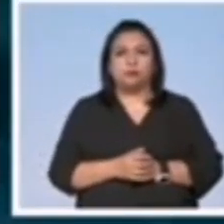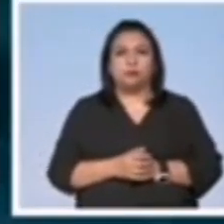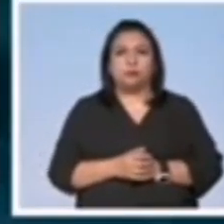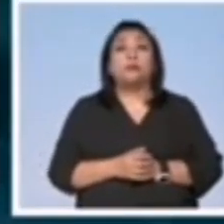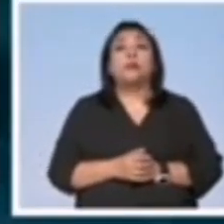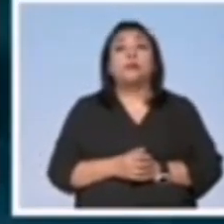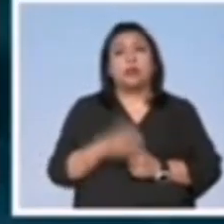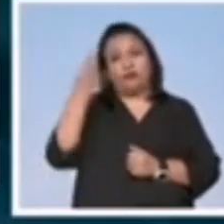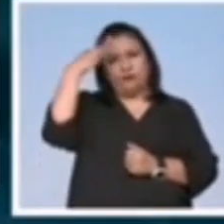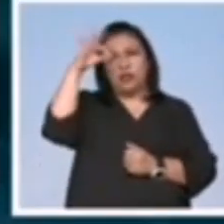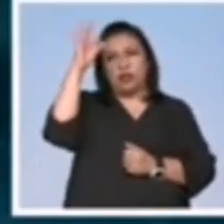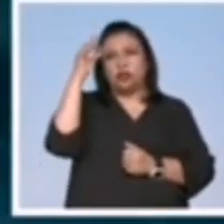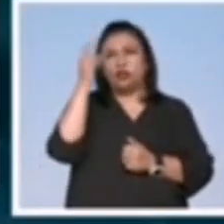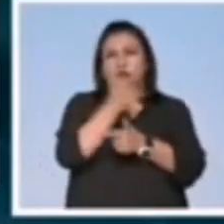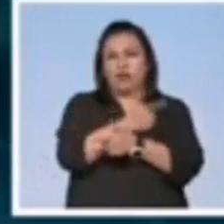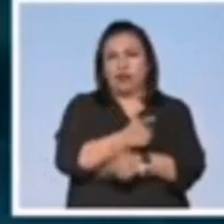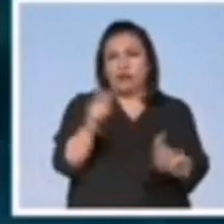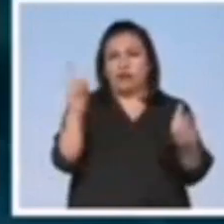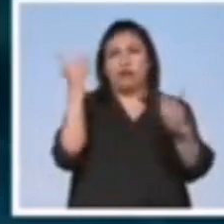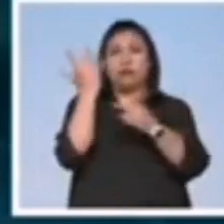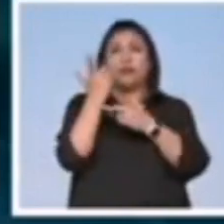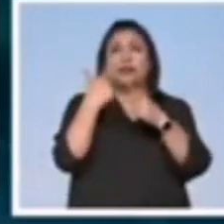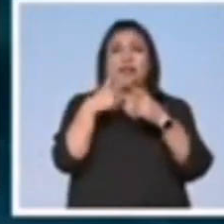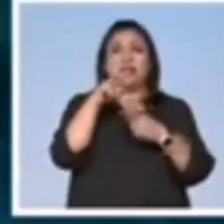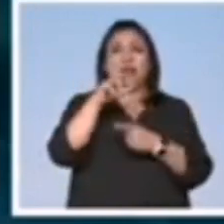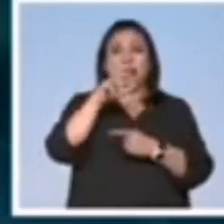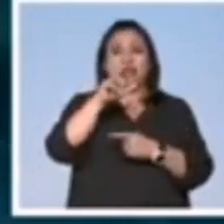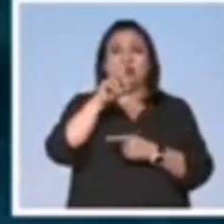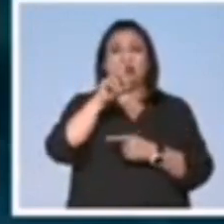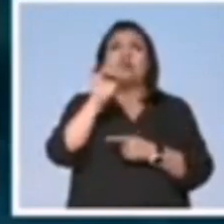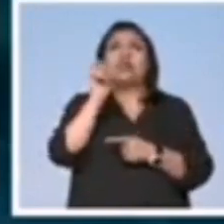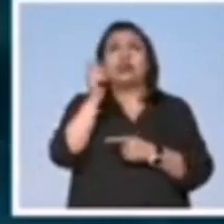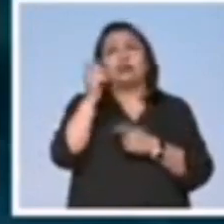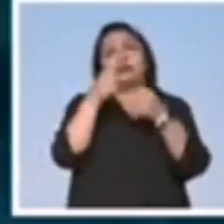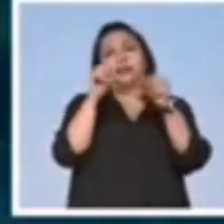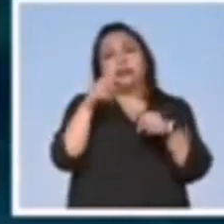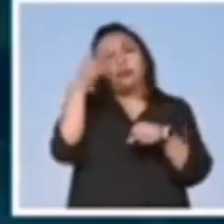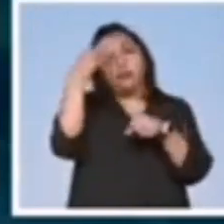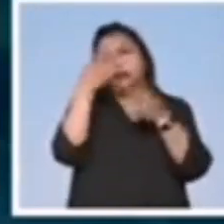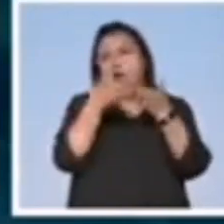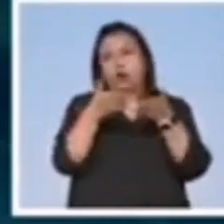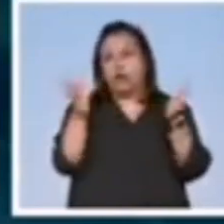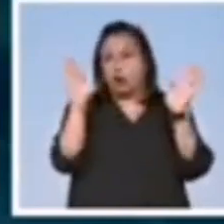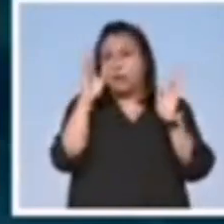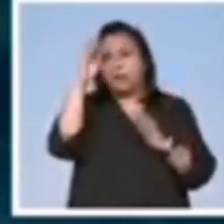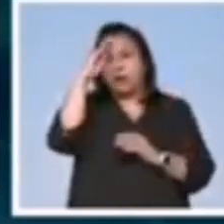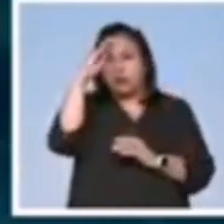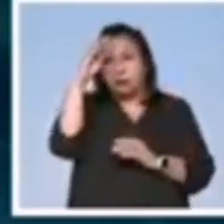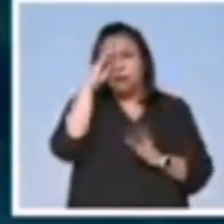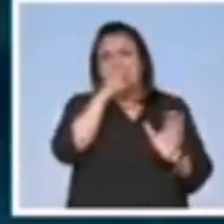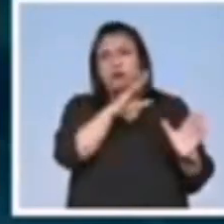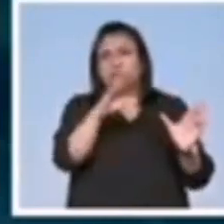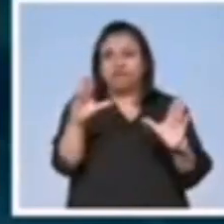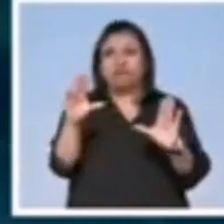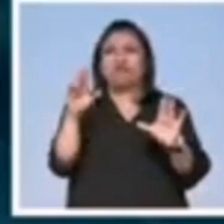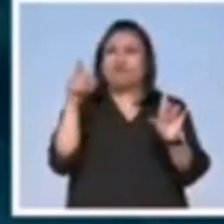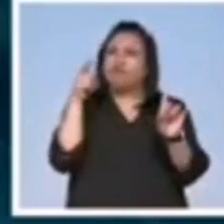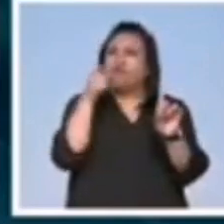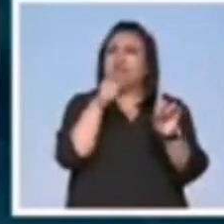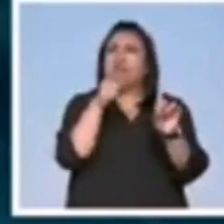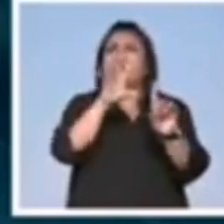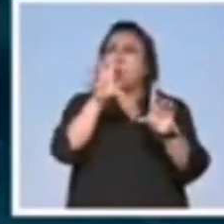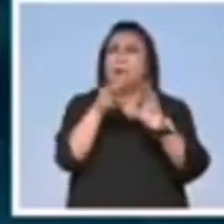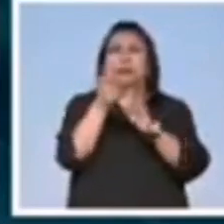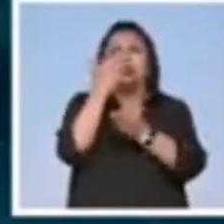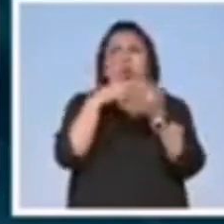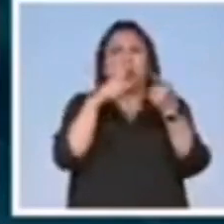La filosofía de la liberación, afirma Enrique Dussel, es un sistema filosófico abierto. Es un pensamiento académico concreto que tiene todo: